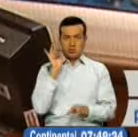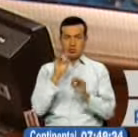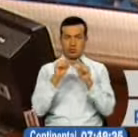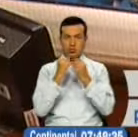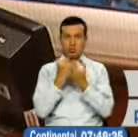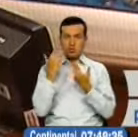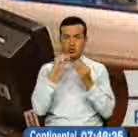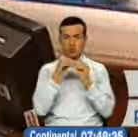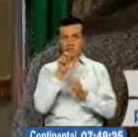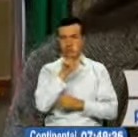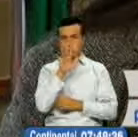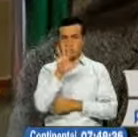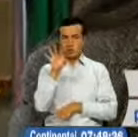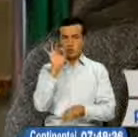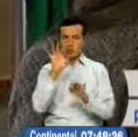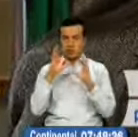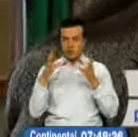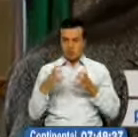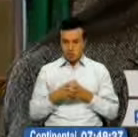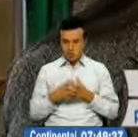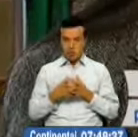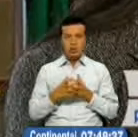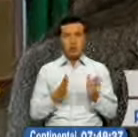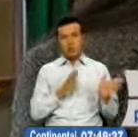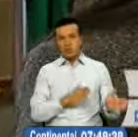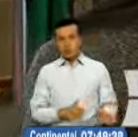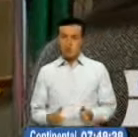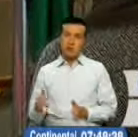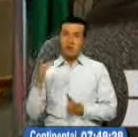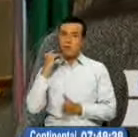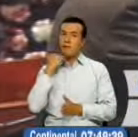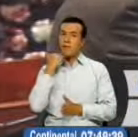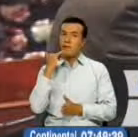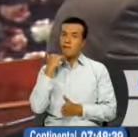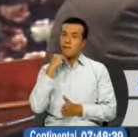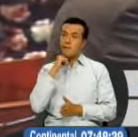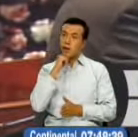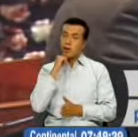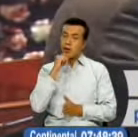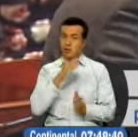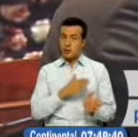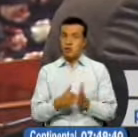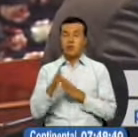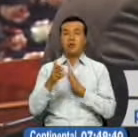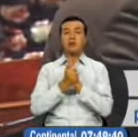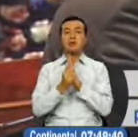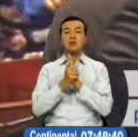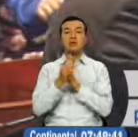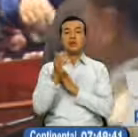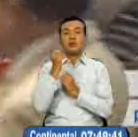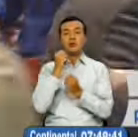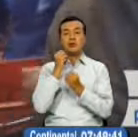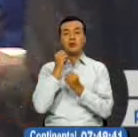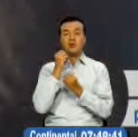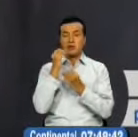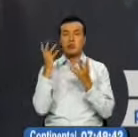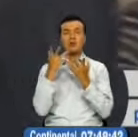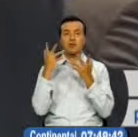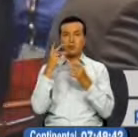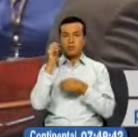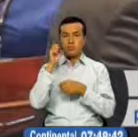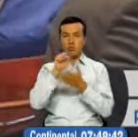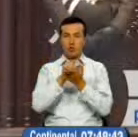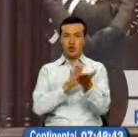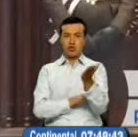país están convocados. No tiene un día definido, como tampoco hora. En este taller se hablará sobre los proyectos de ley prioritarios para los